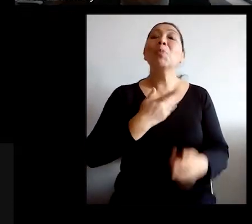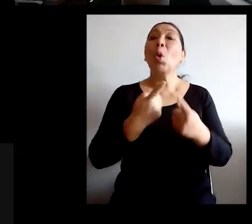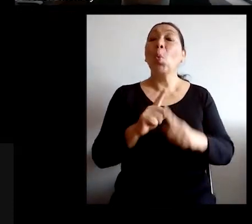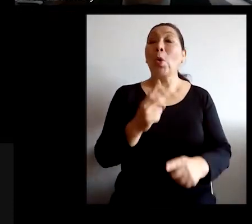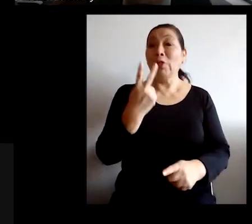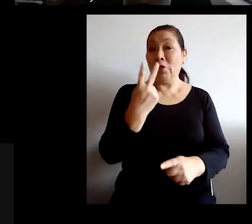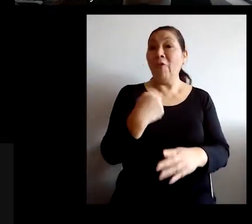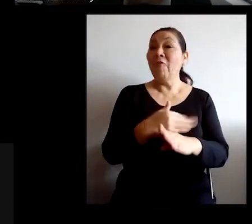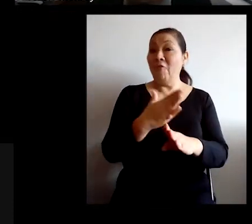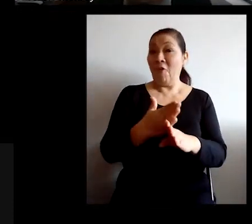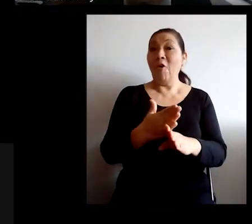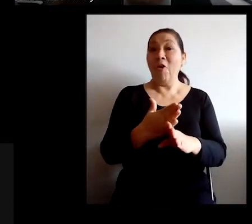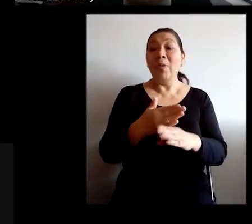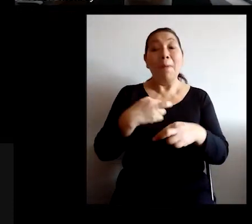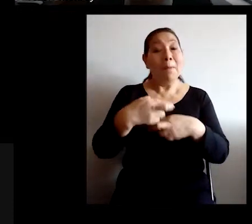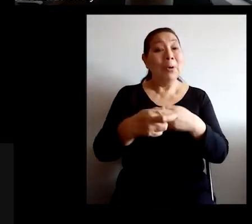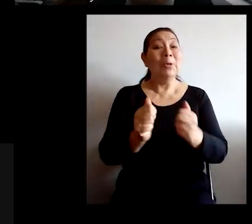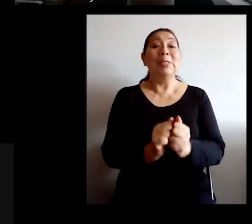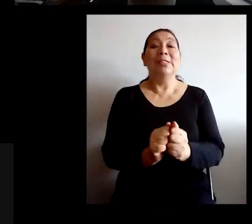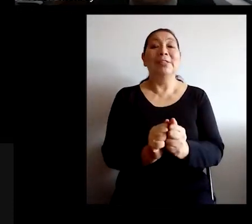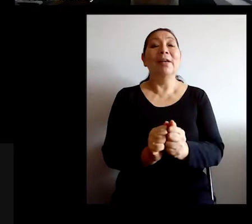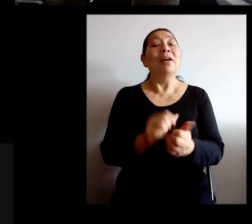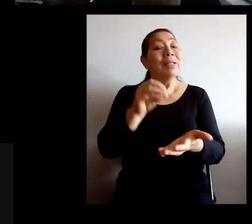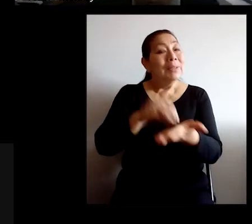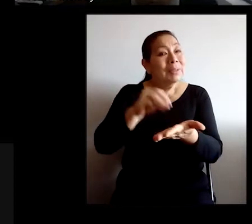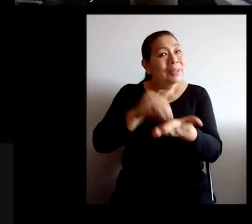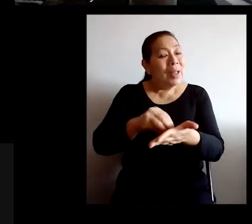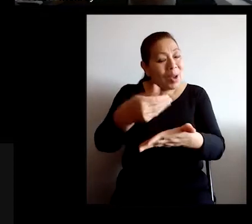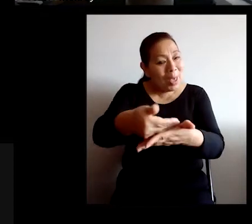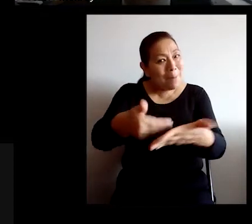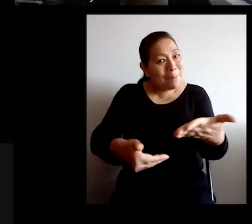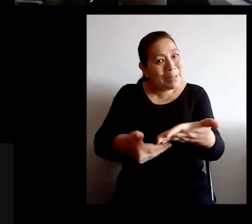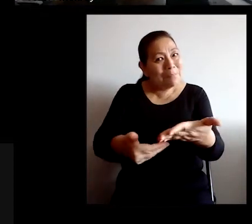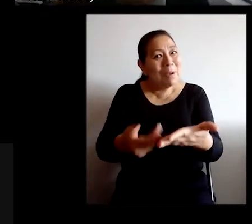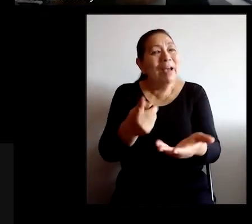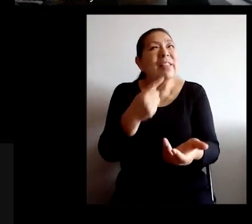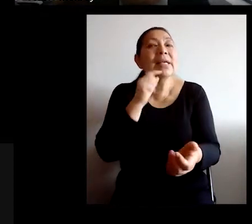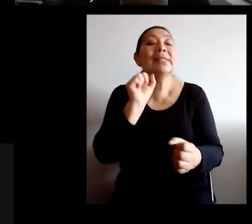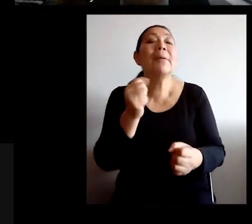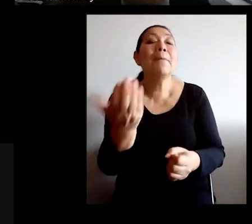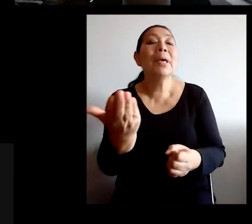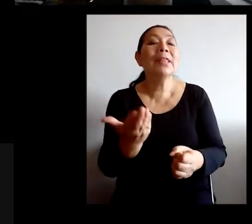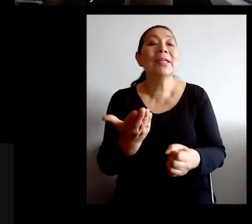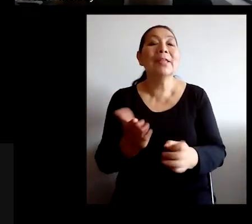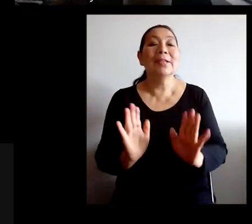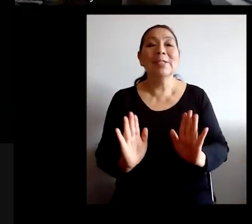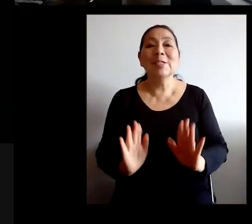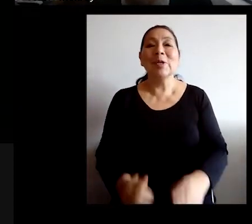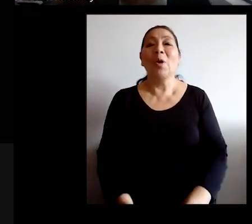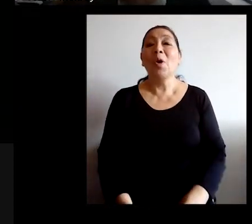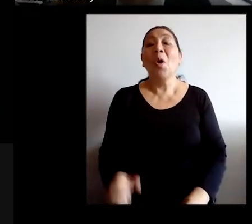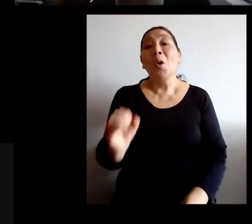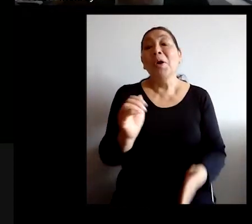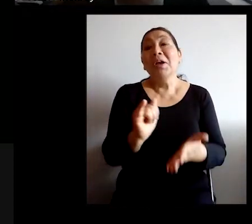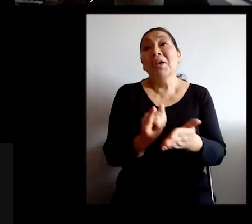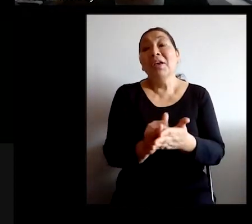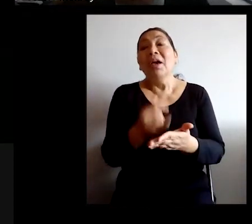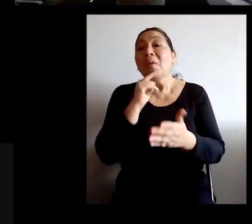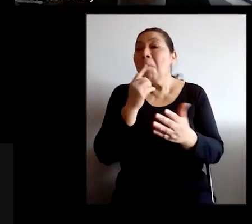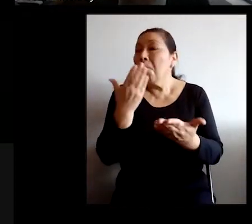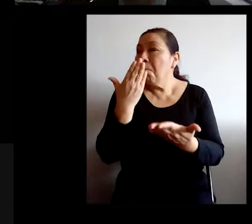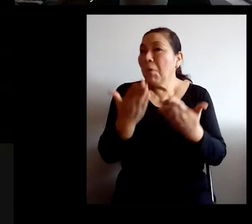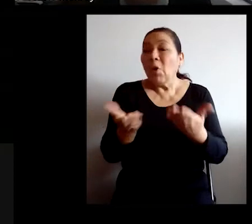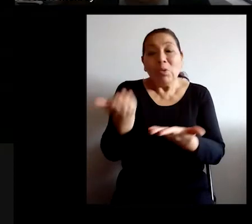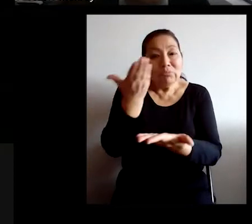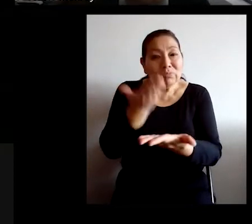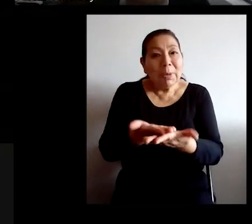Cuando dos procesos repiten los mismos hechos, la misma causa de pedir, se dice en doctrina. Obviamente hay que acumular.